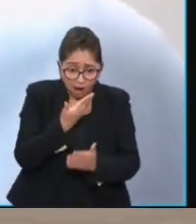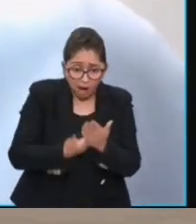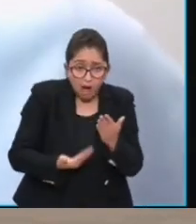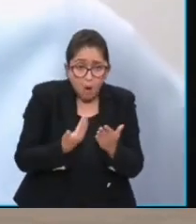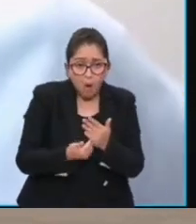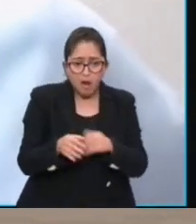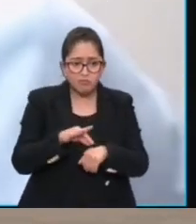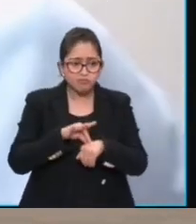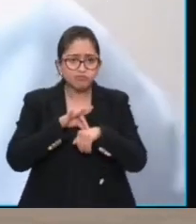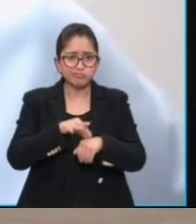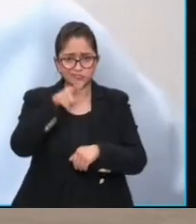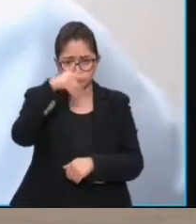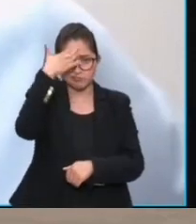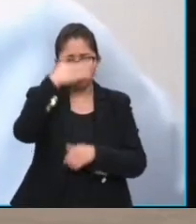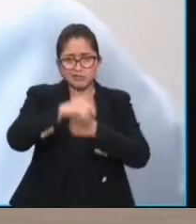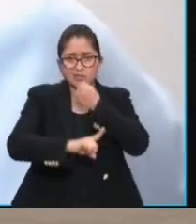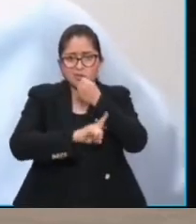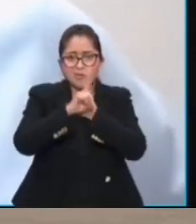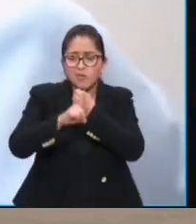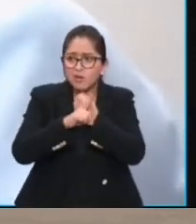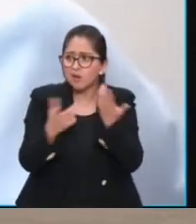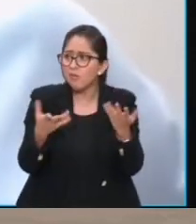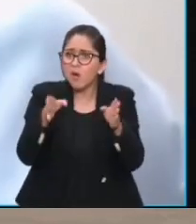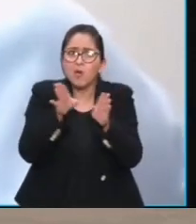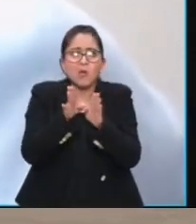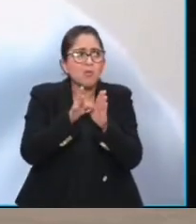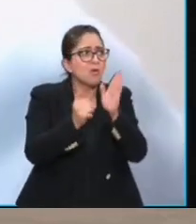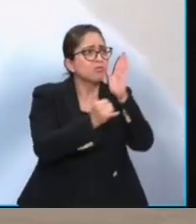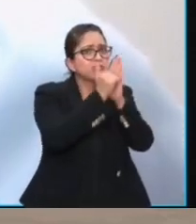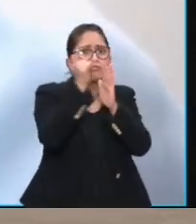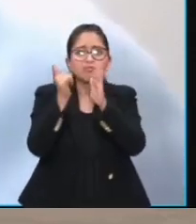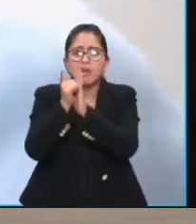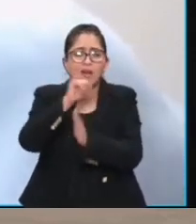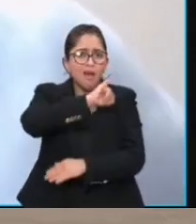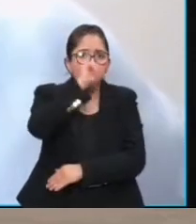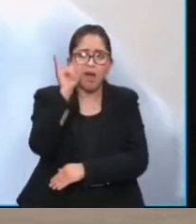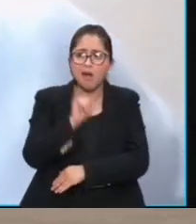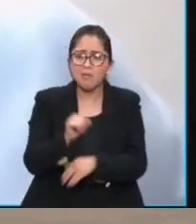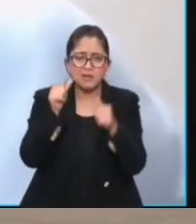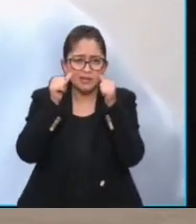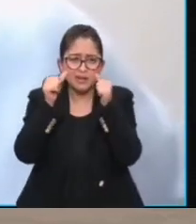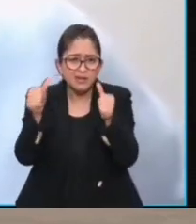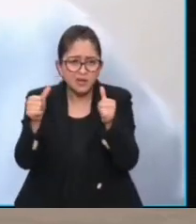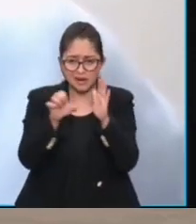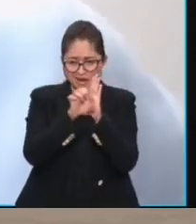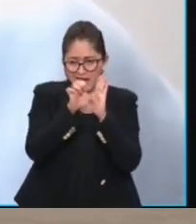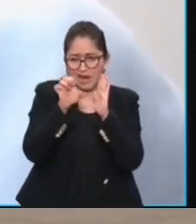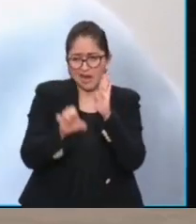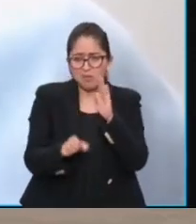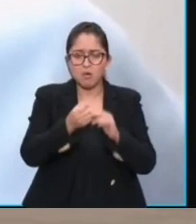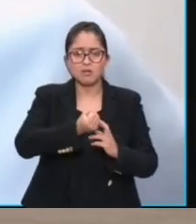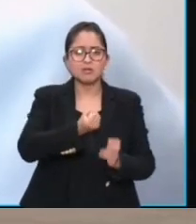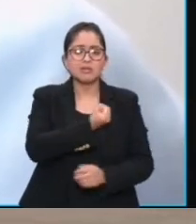problemas, incluso algunos problemas estructurales que nunca fueron atendidos, por ejemplo, el de la salud preventiva. Nunca se